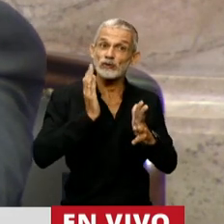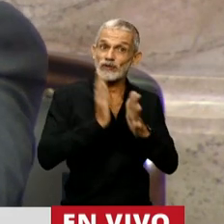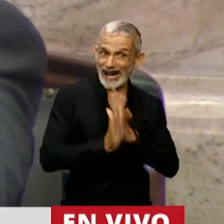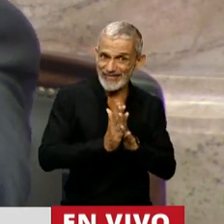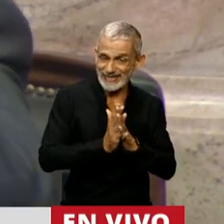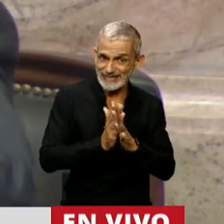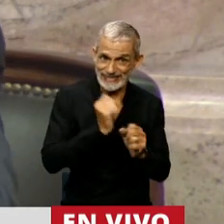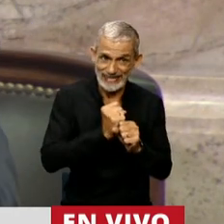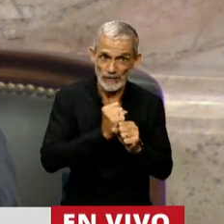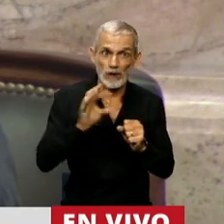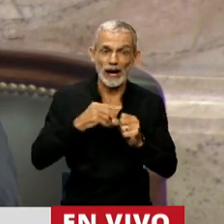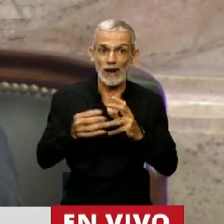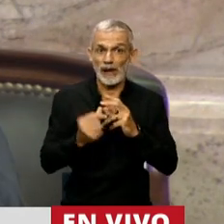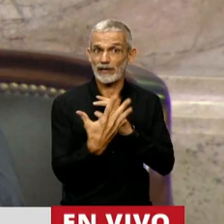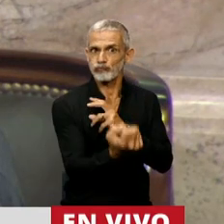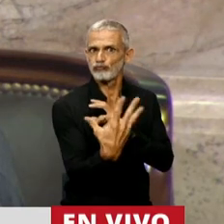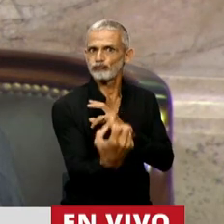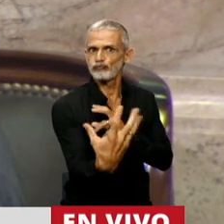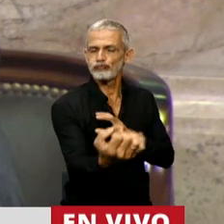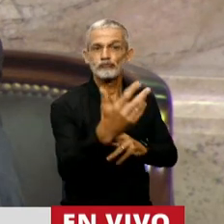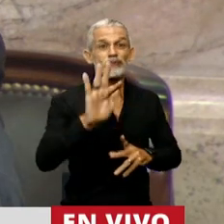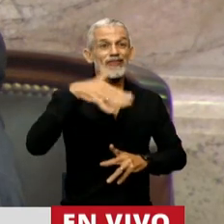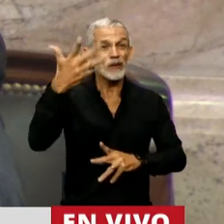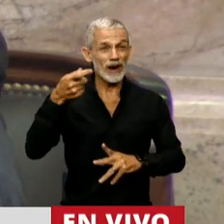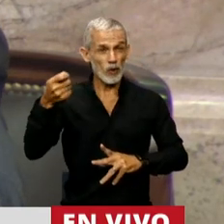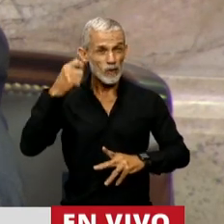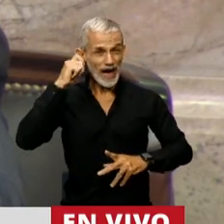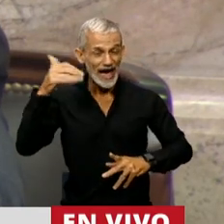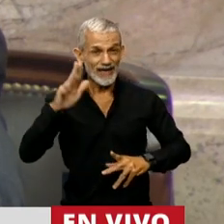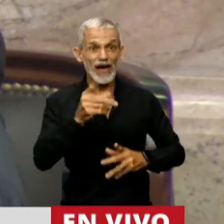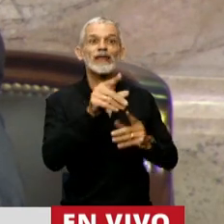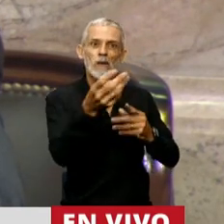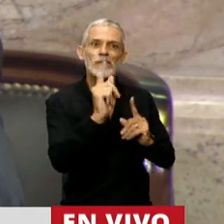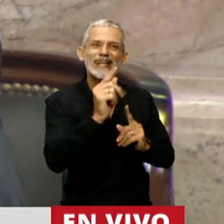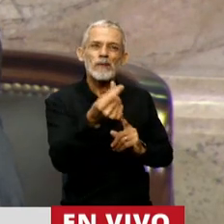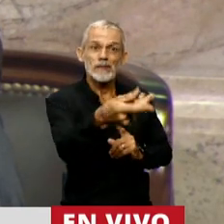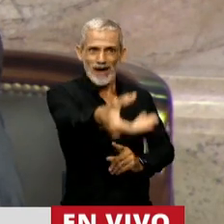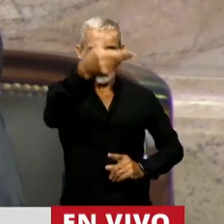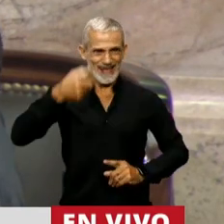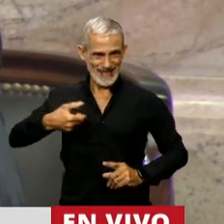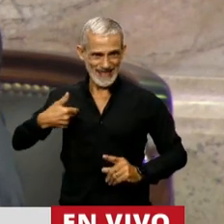vez disponer en su vida pasiva, disponer de ese dinero.